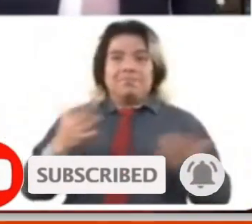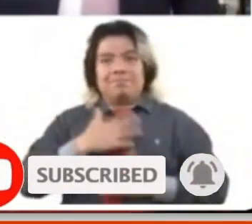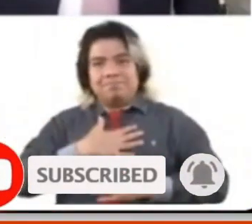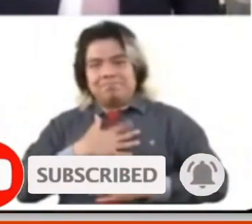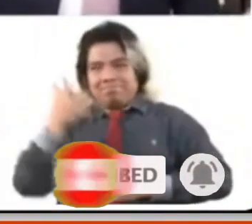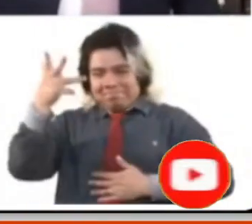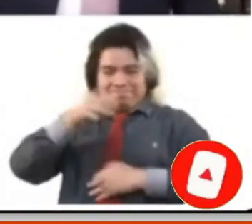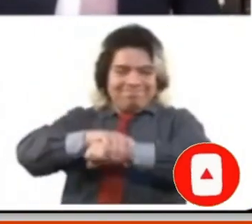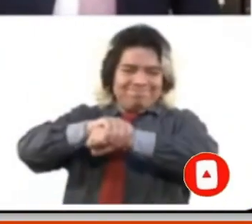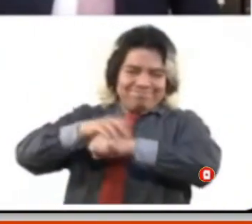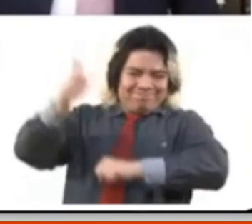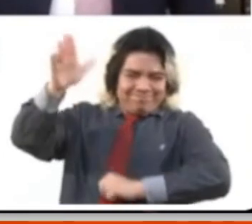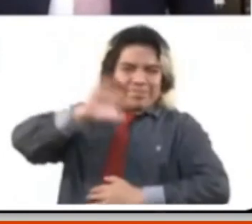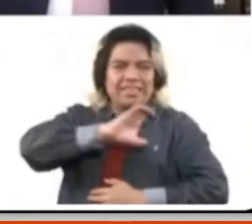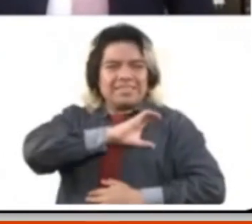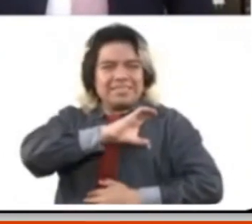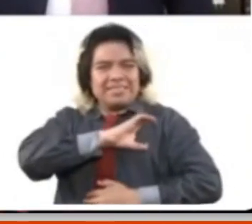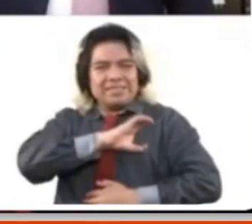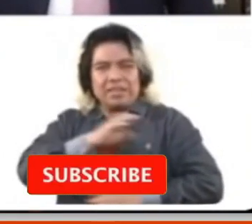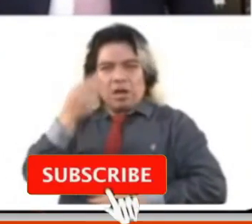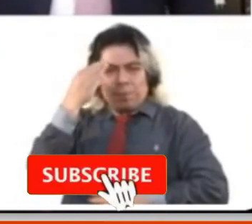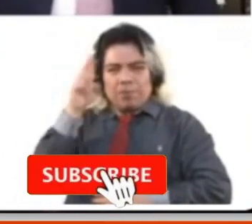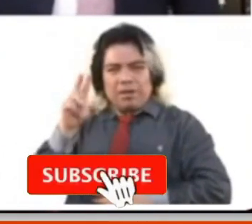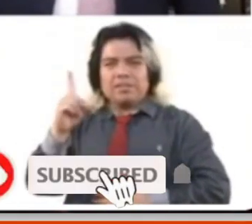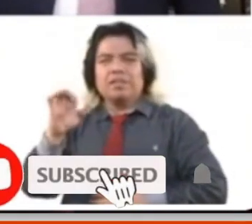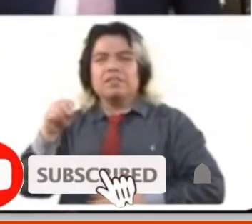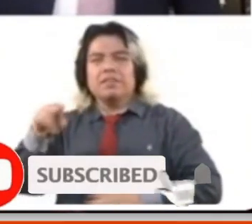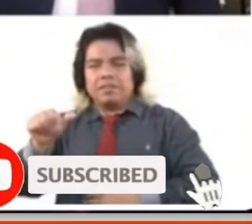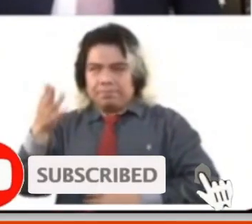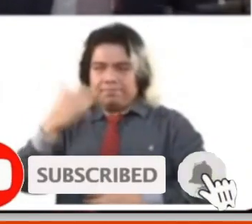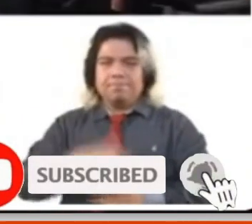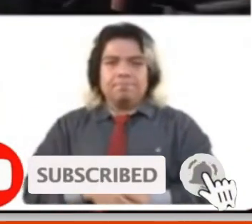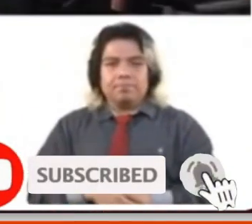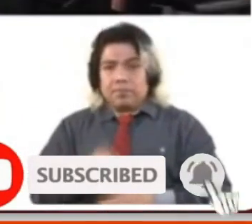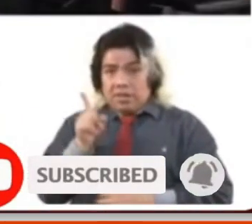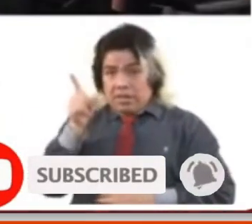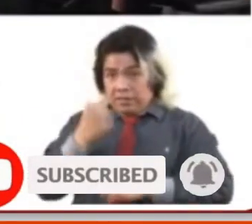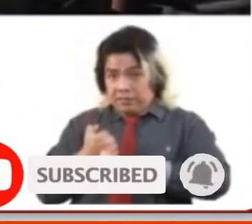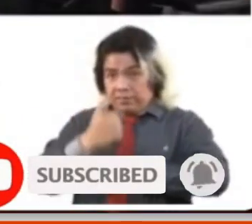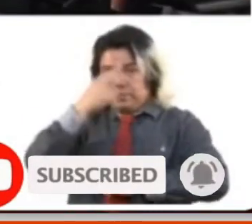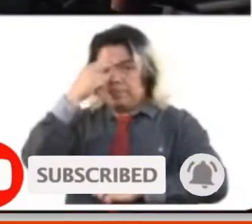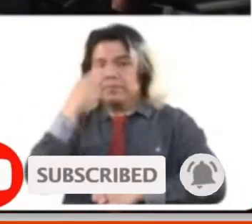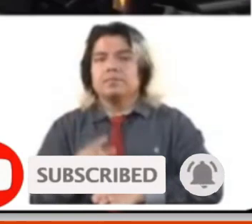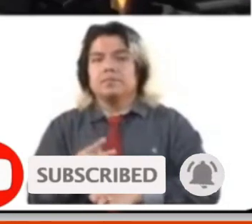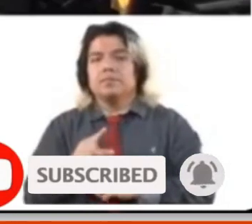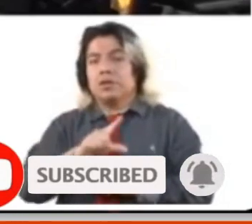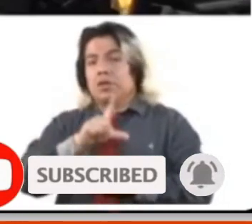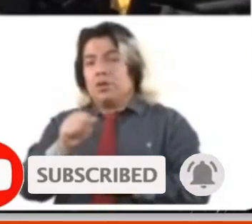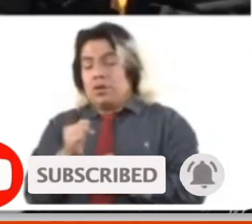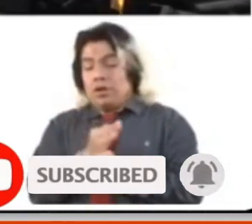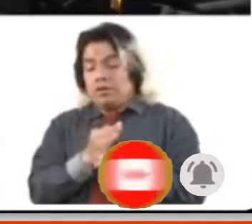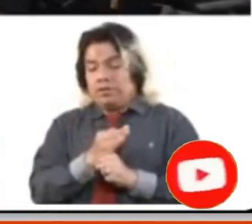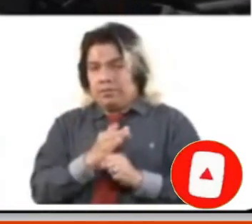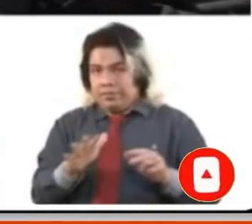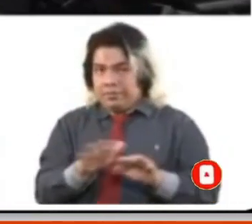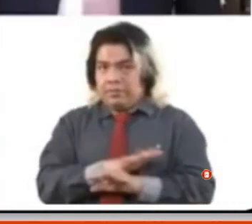nuestro apoyo, cariño a la maestra Delfina, la queremos mucho. ¿Considera que el Estado de México pasará a manos de Morena después de la que cuidarse